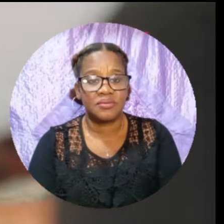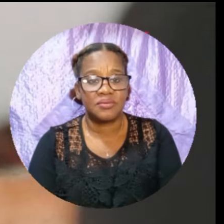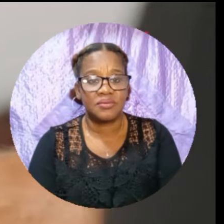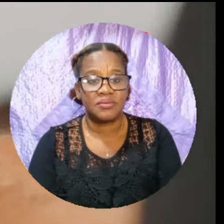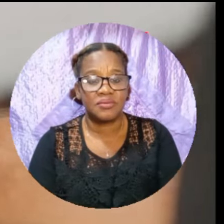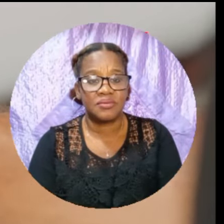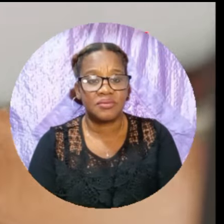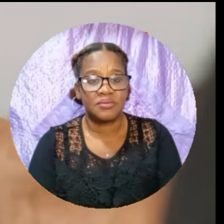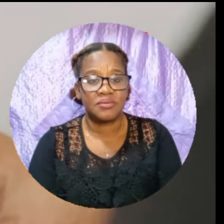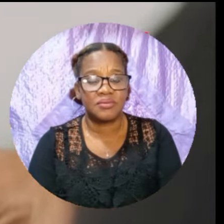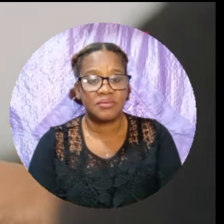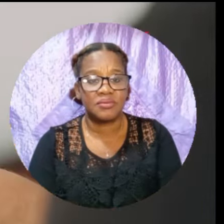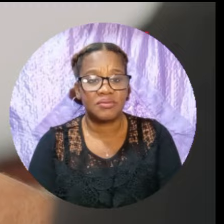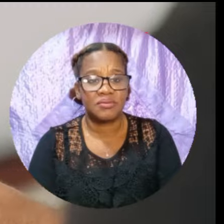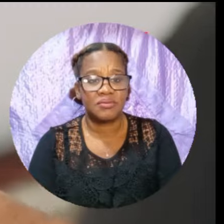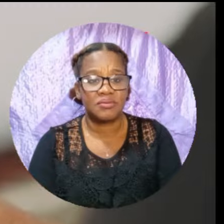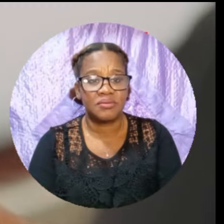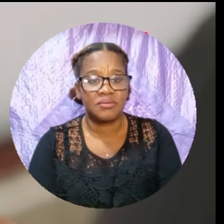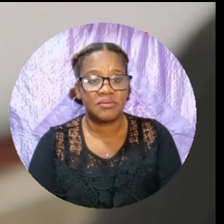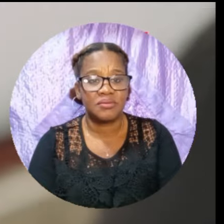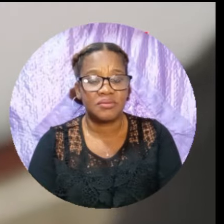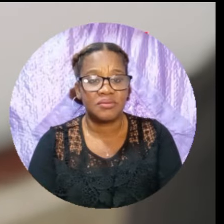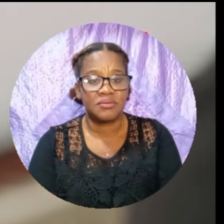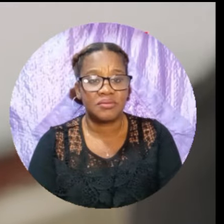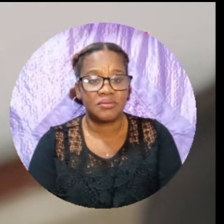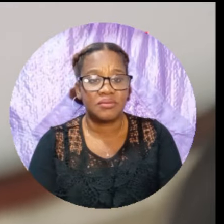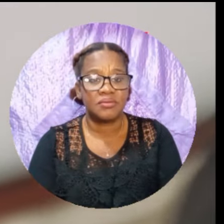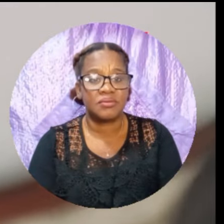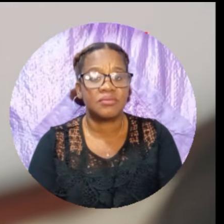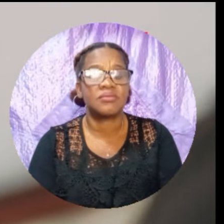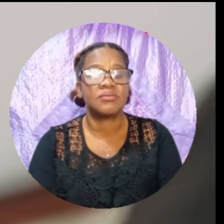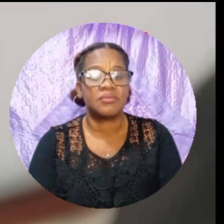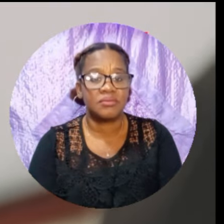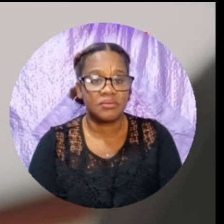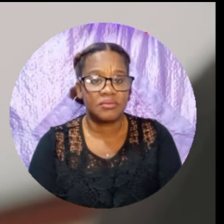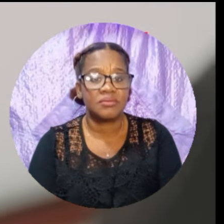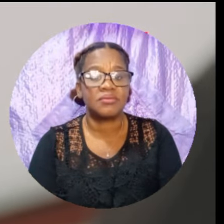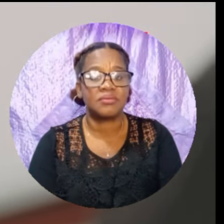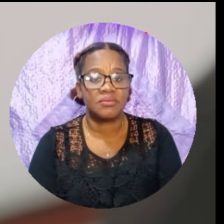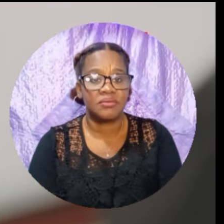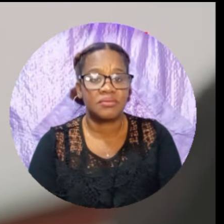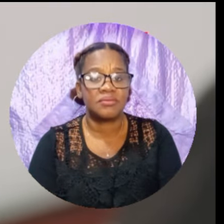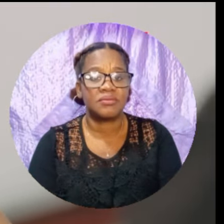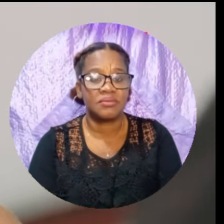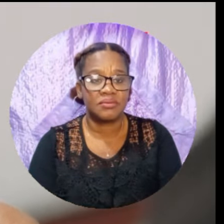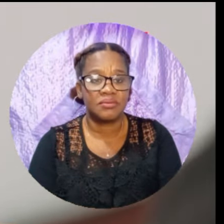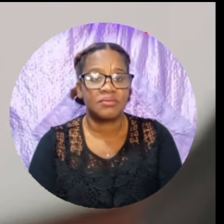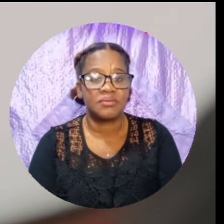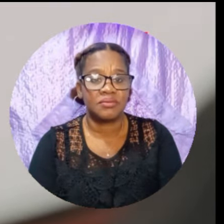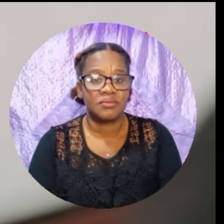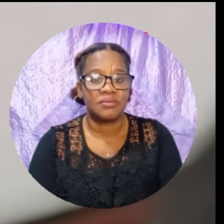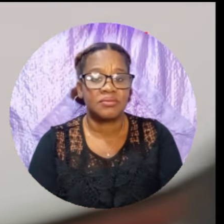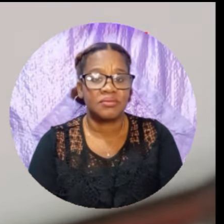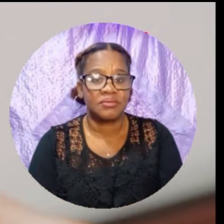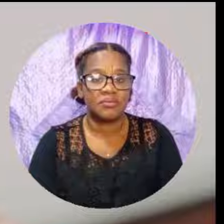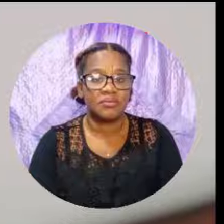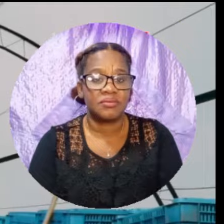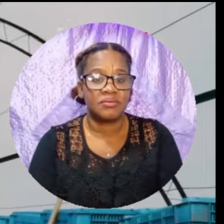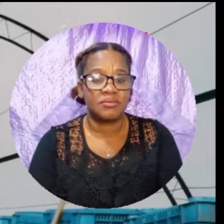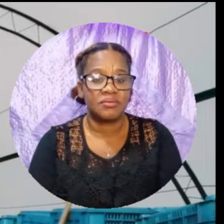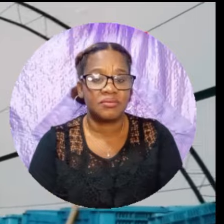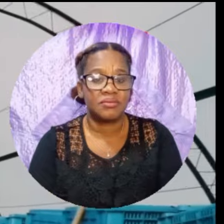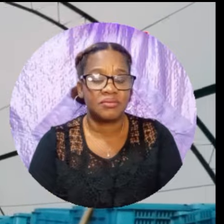está en estado pergamino. ¿Qué es? Que tiene una segunda cáscara. Una segunda cácara después de la cácara roja, que es la cácara